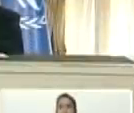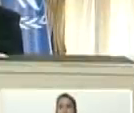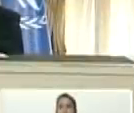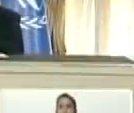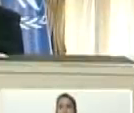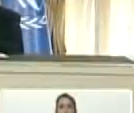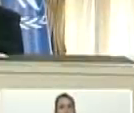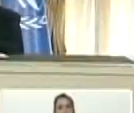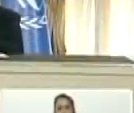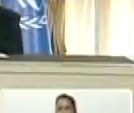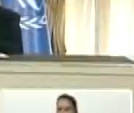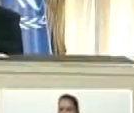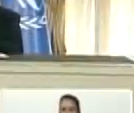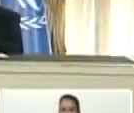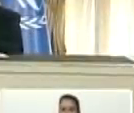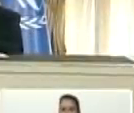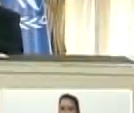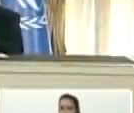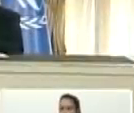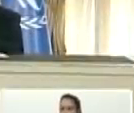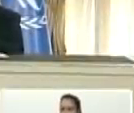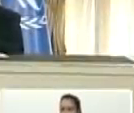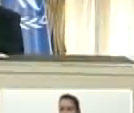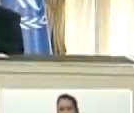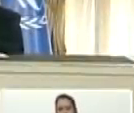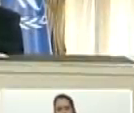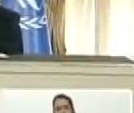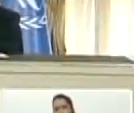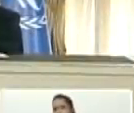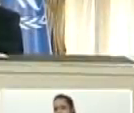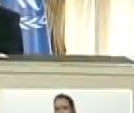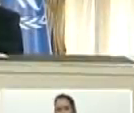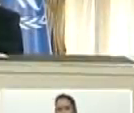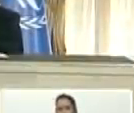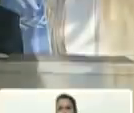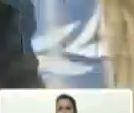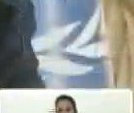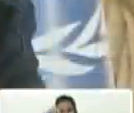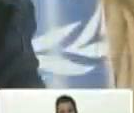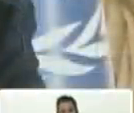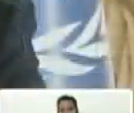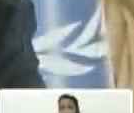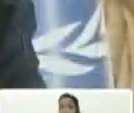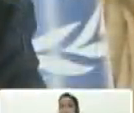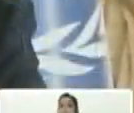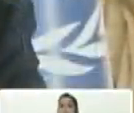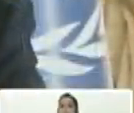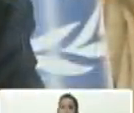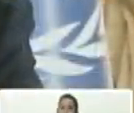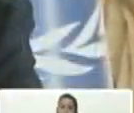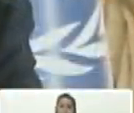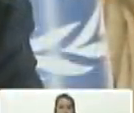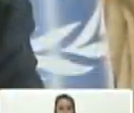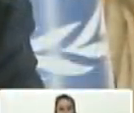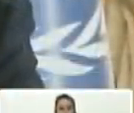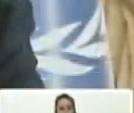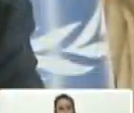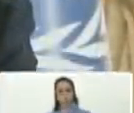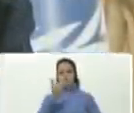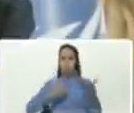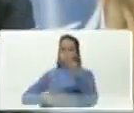hubiera justicia, no hubiera paz. Y en Venezuela hay una paz dinámica